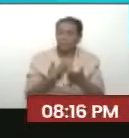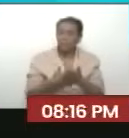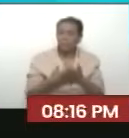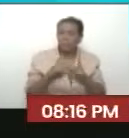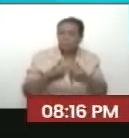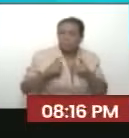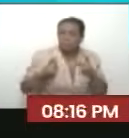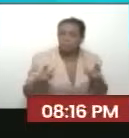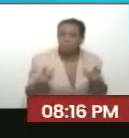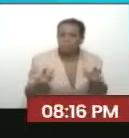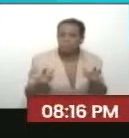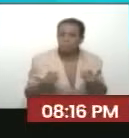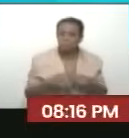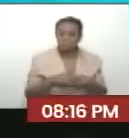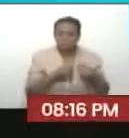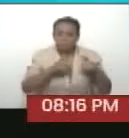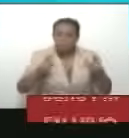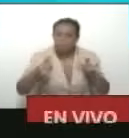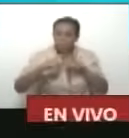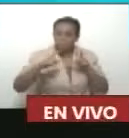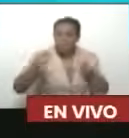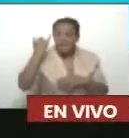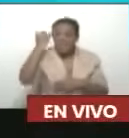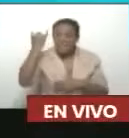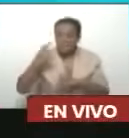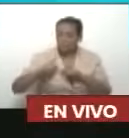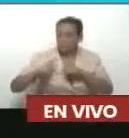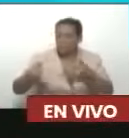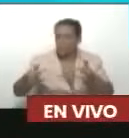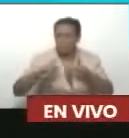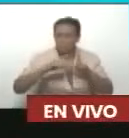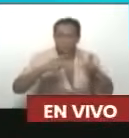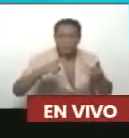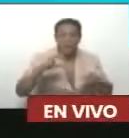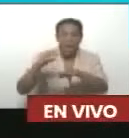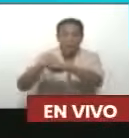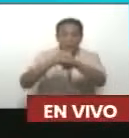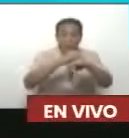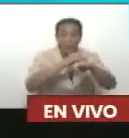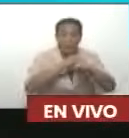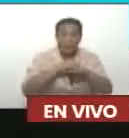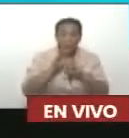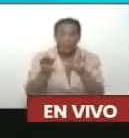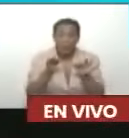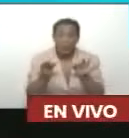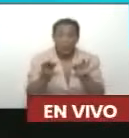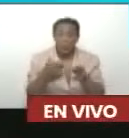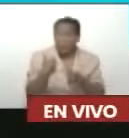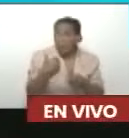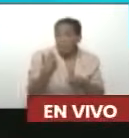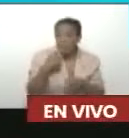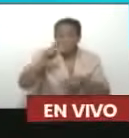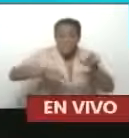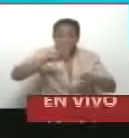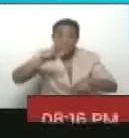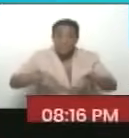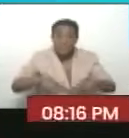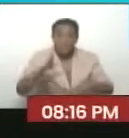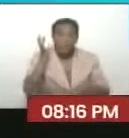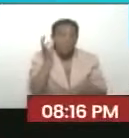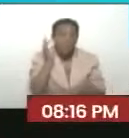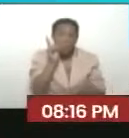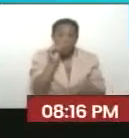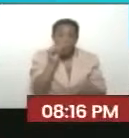Ampliar, ampliar, ampliar la convocatoria para cualquier venezolano, cualquier